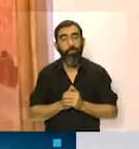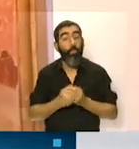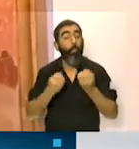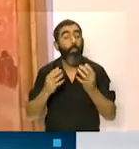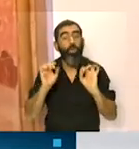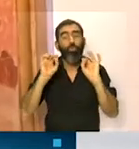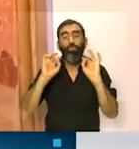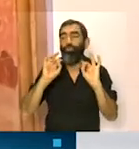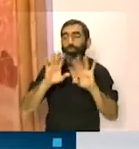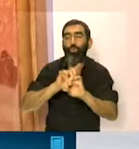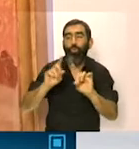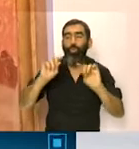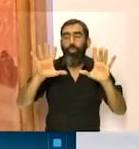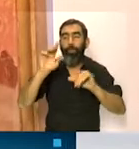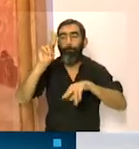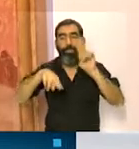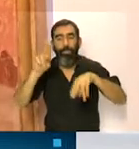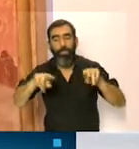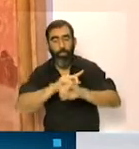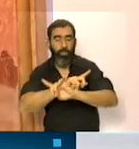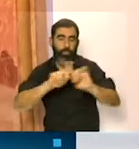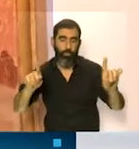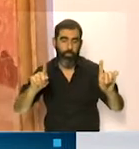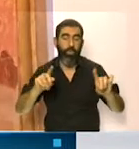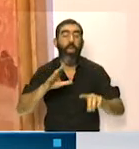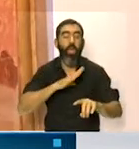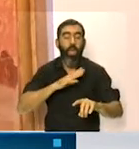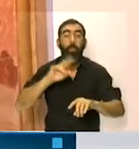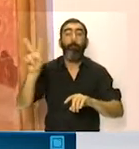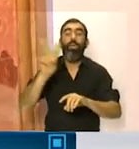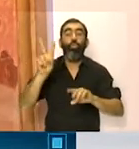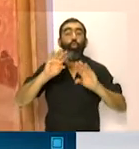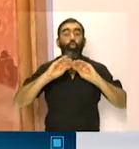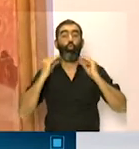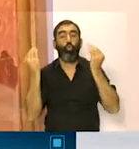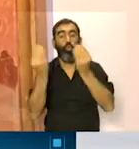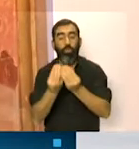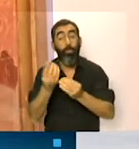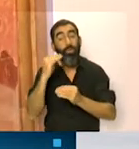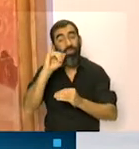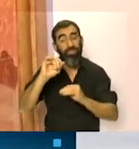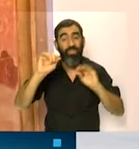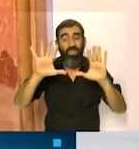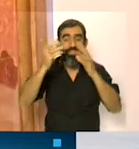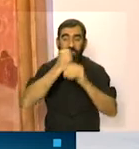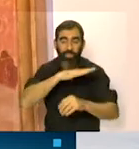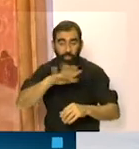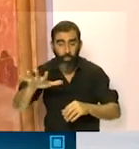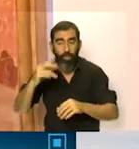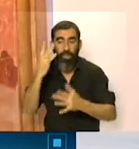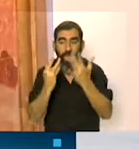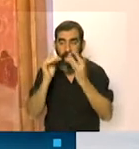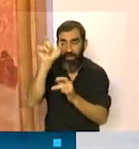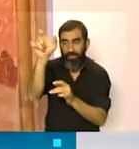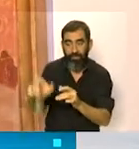no son solamente 10 pinturas que conforman esta muestra, sino que son 22, pero sí hay 10 historias que vinculan al artista